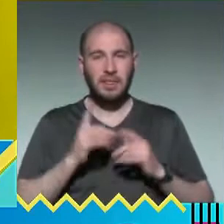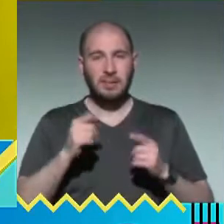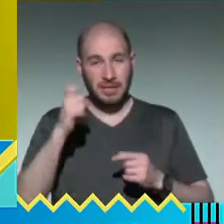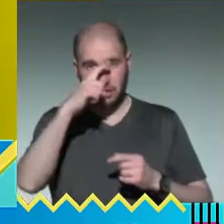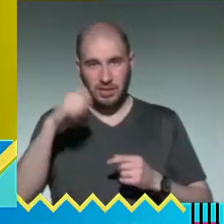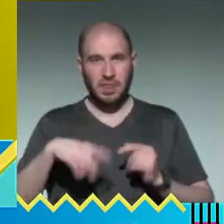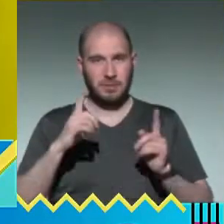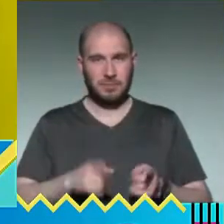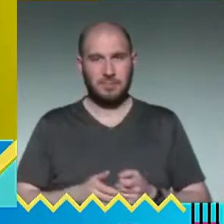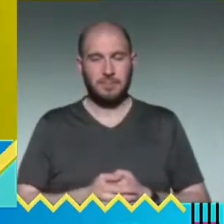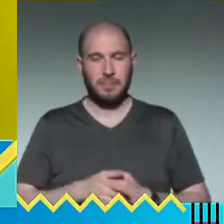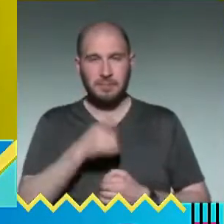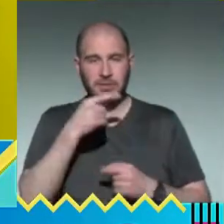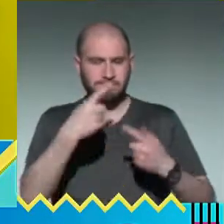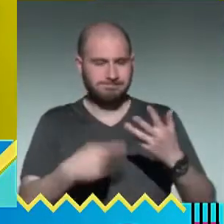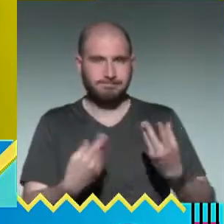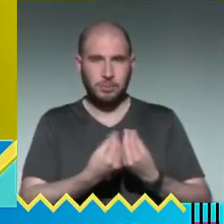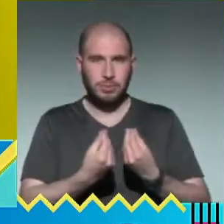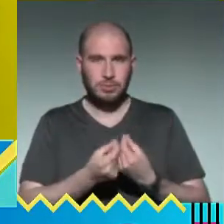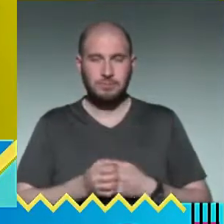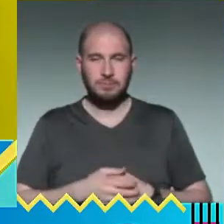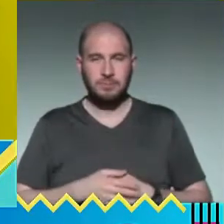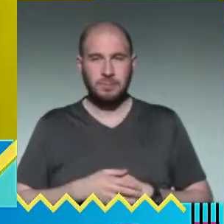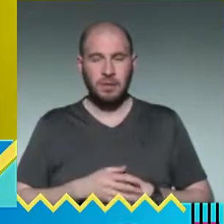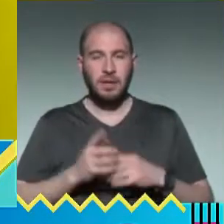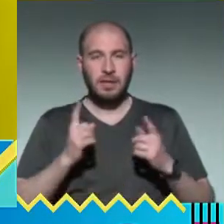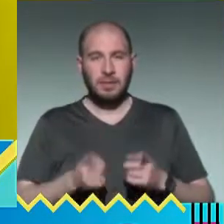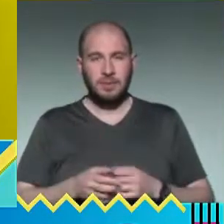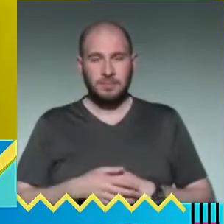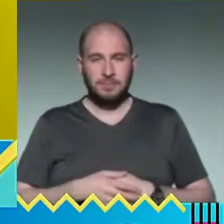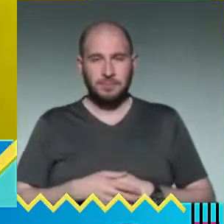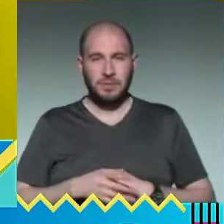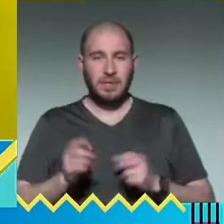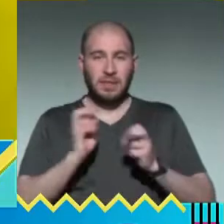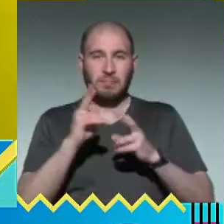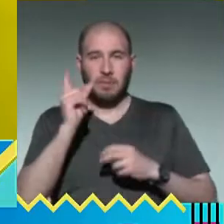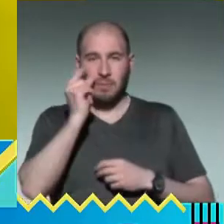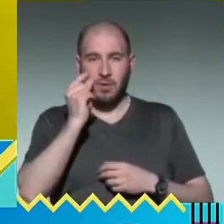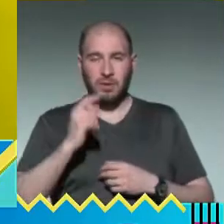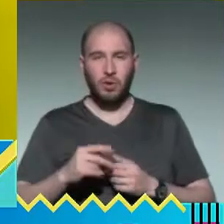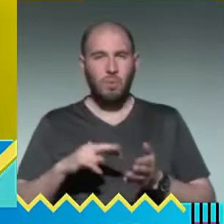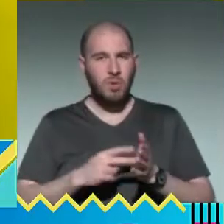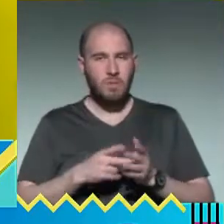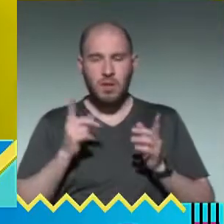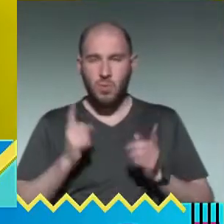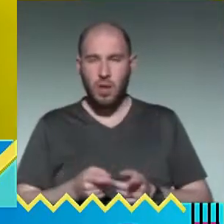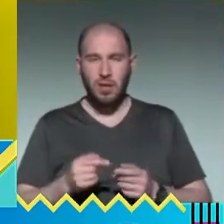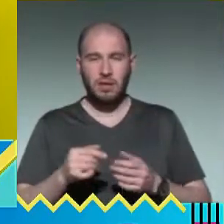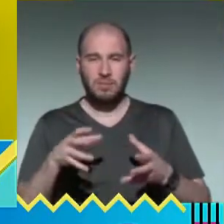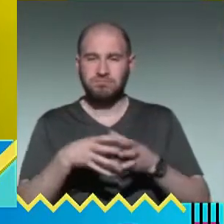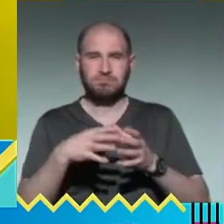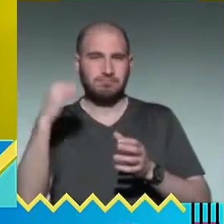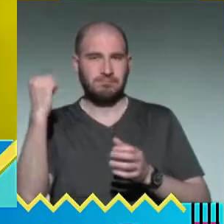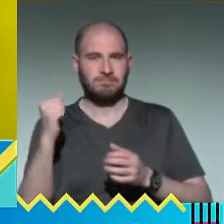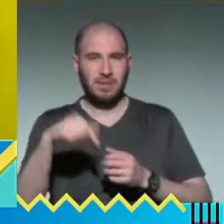nacional también. Me parece que hay muchos factores que incluso son políticos y que afectan al entramado